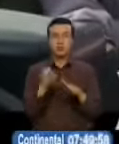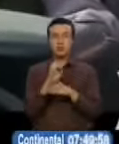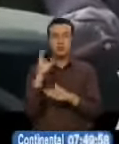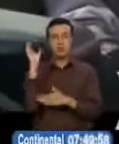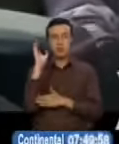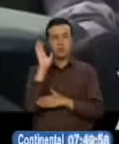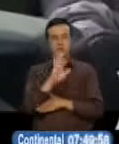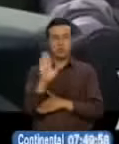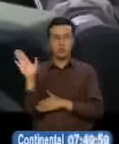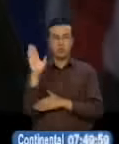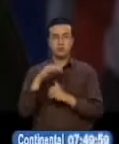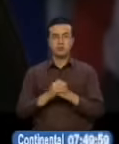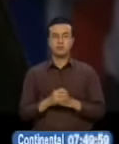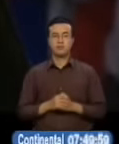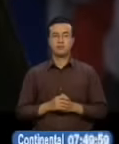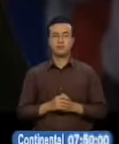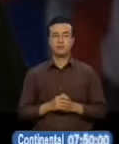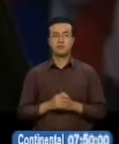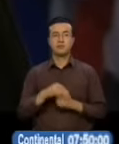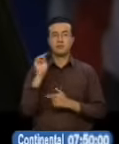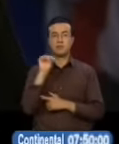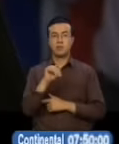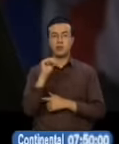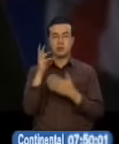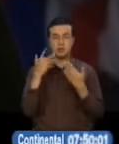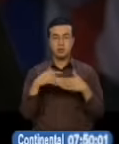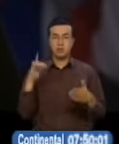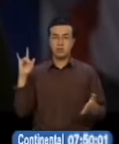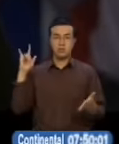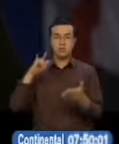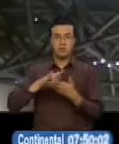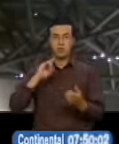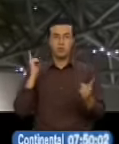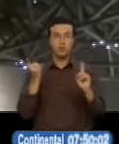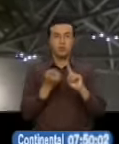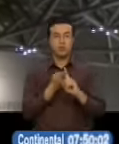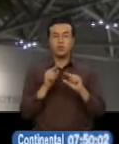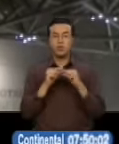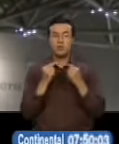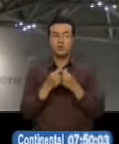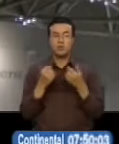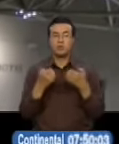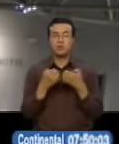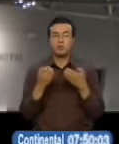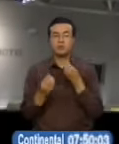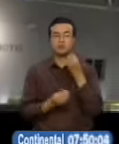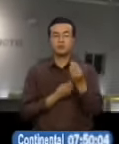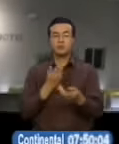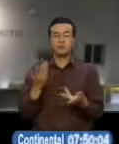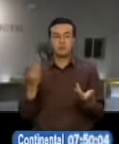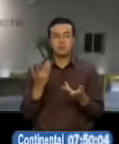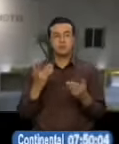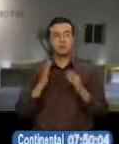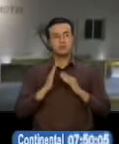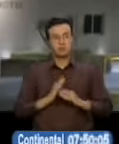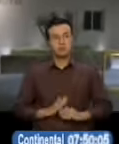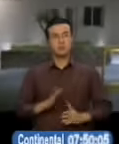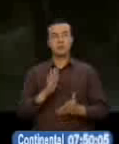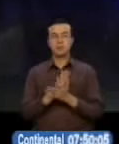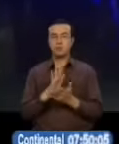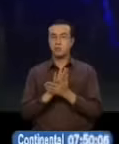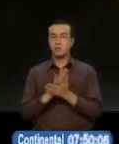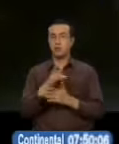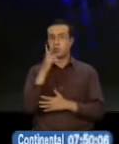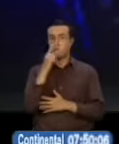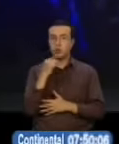Colombia, importantísimo. Gracias. Este martes, después de su arribo, lo único que hizo la plantilla del conjunto colombiano fue descansar en el hotel.